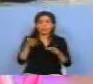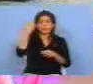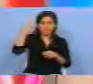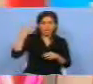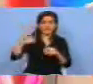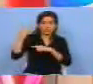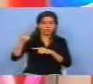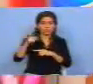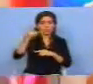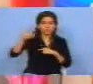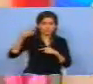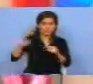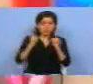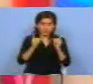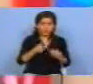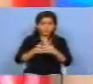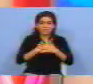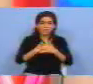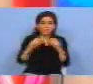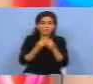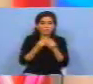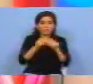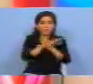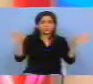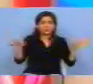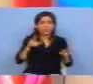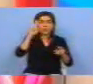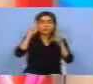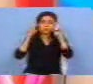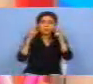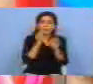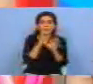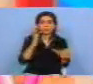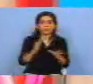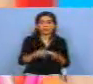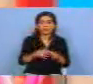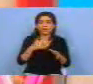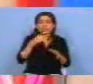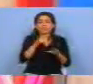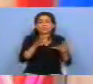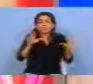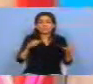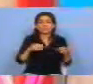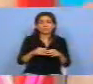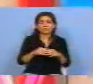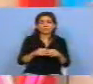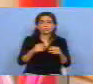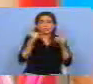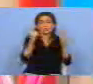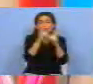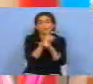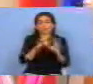los quiero mucho y los respeto a todos profesionalmente Así que bueno entiendo que tengan este